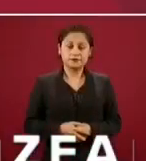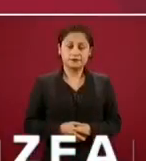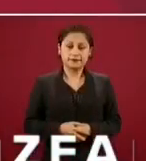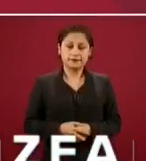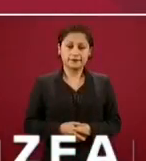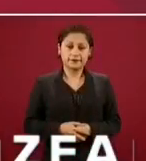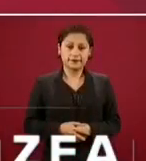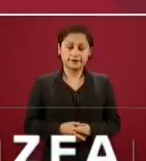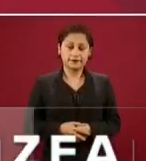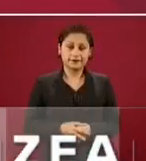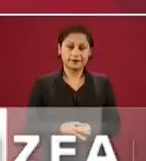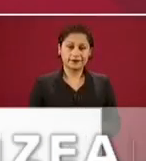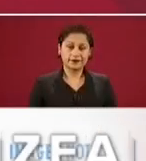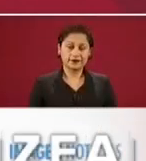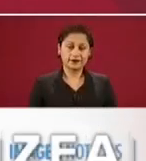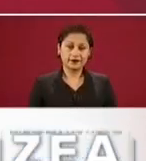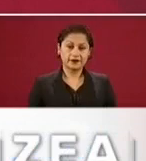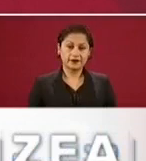Tenemos